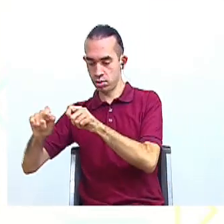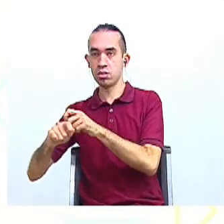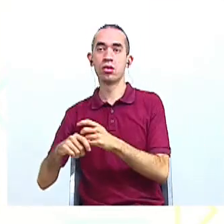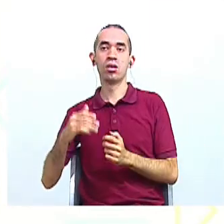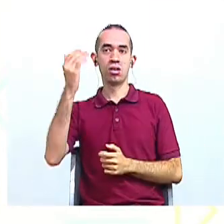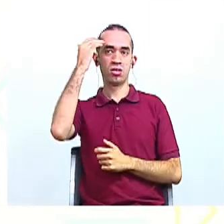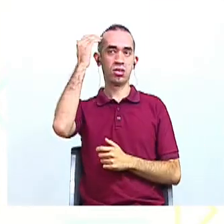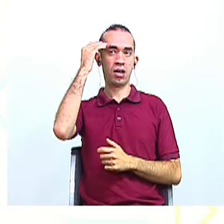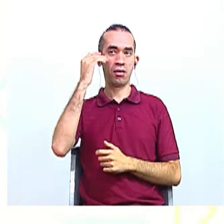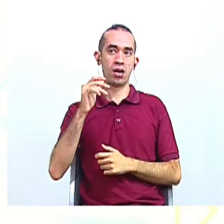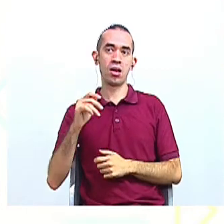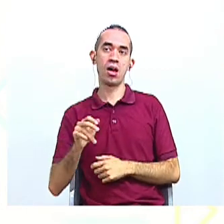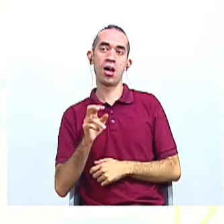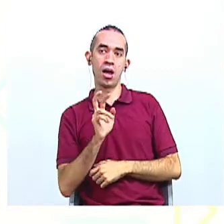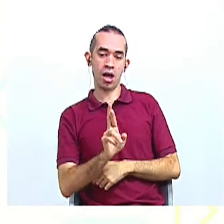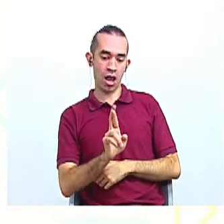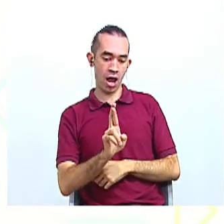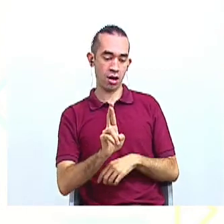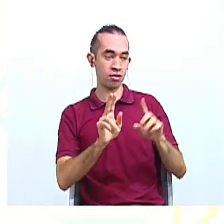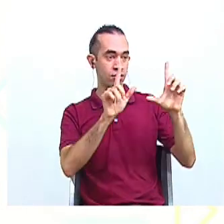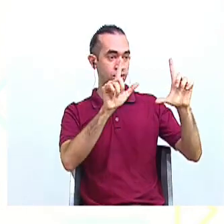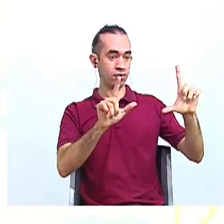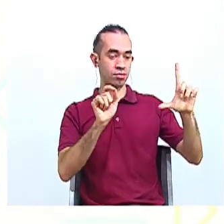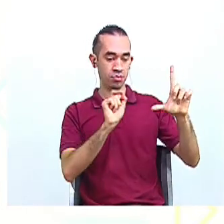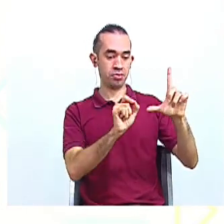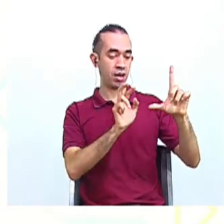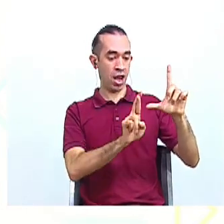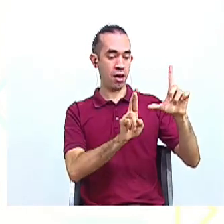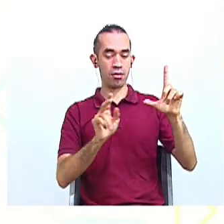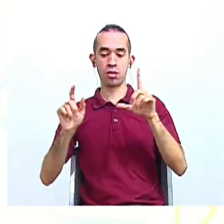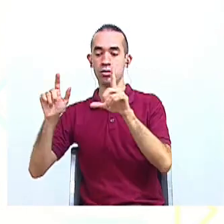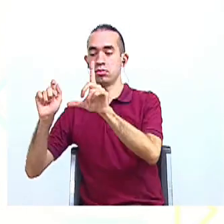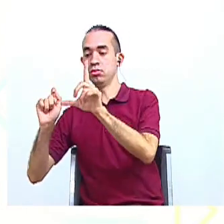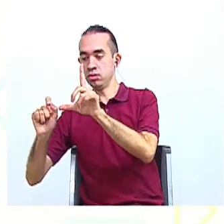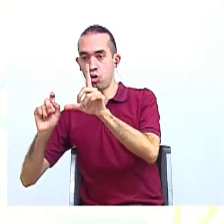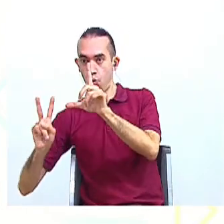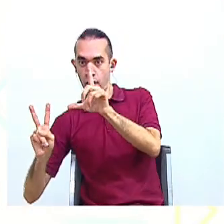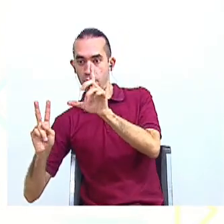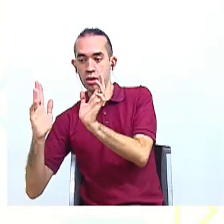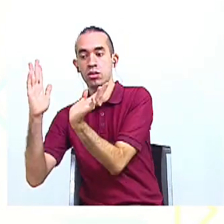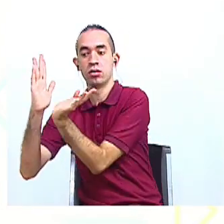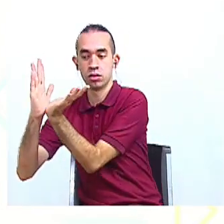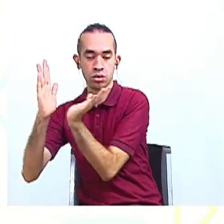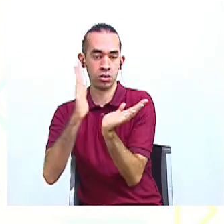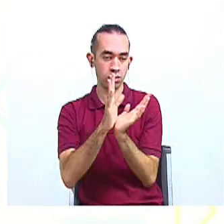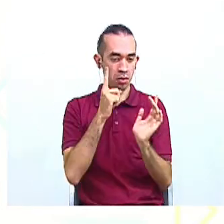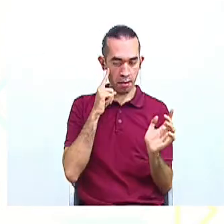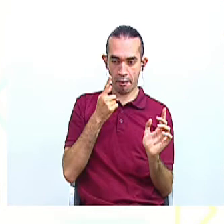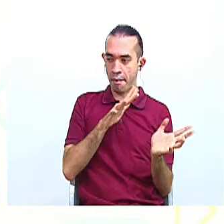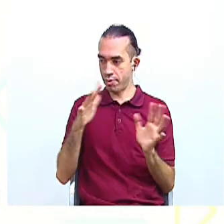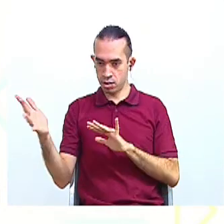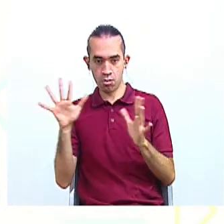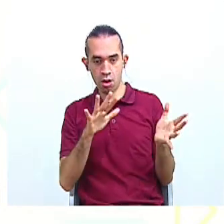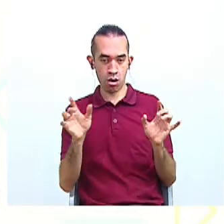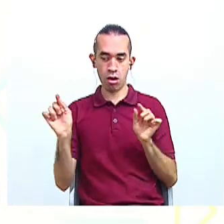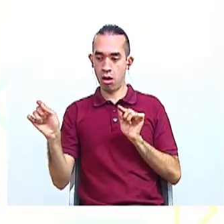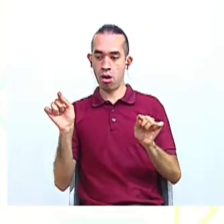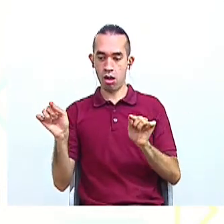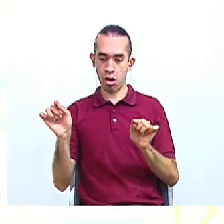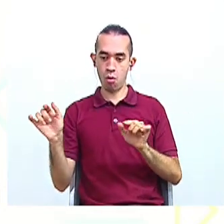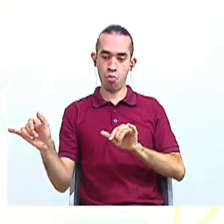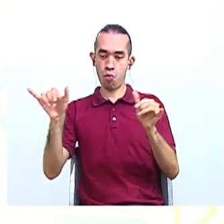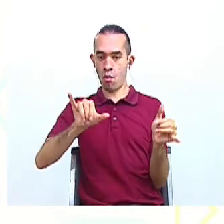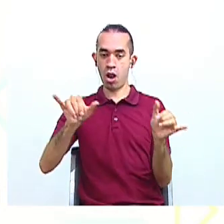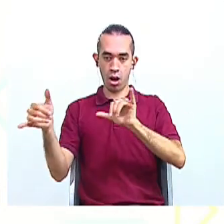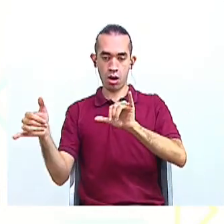ángulo V porque son ángulos correspondientes. Entonces, resulta